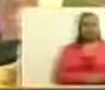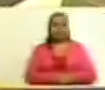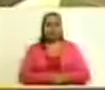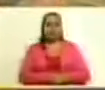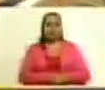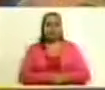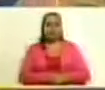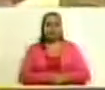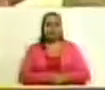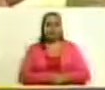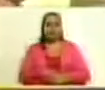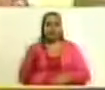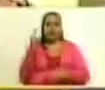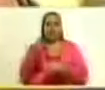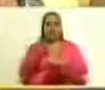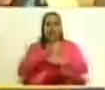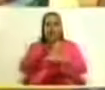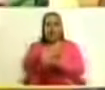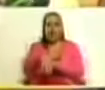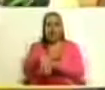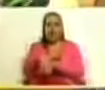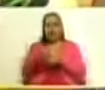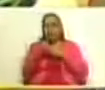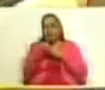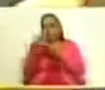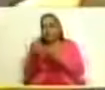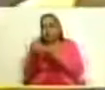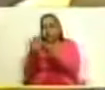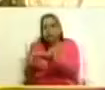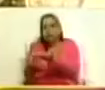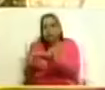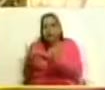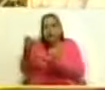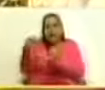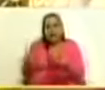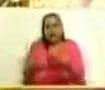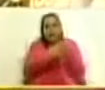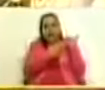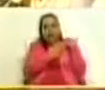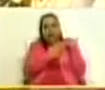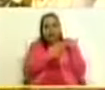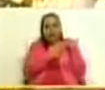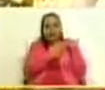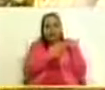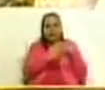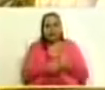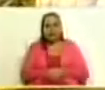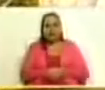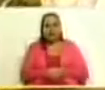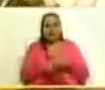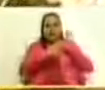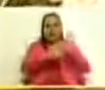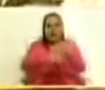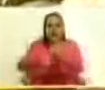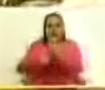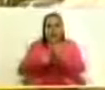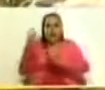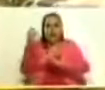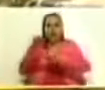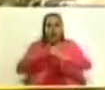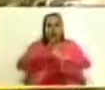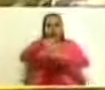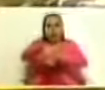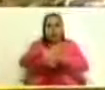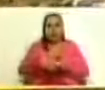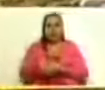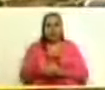Héctor Rodríguez, le dejo a Héctor Rodríguez para que sea el animador de la presentación. Héctor Rodríguez